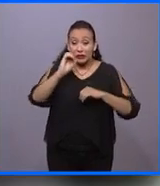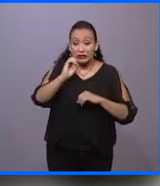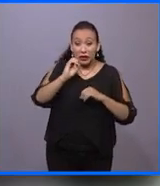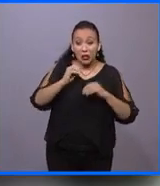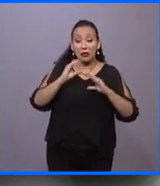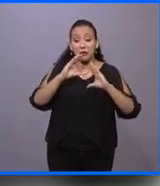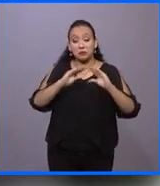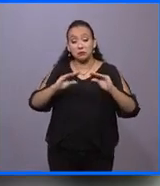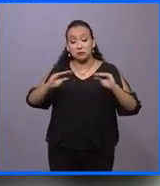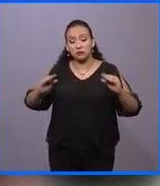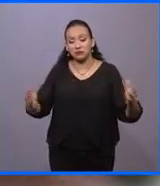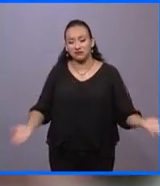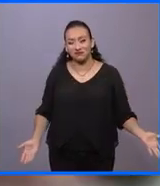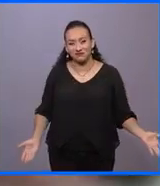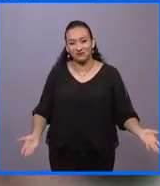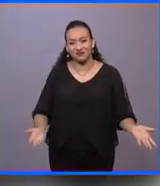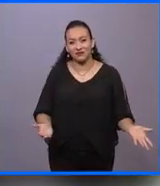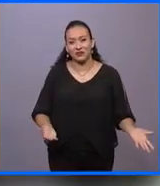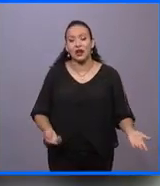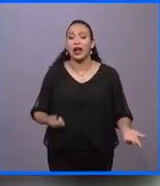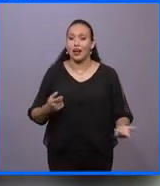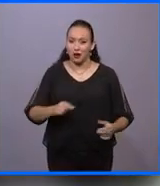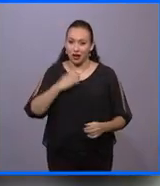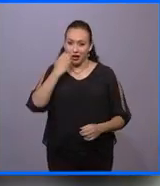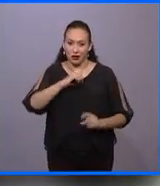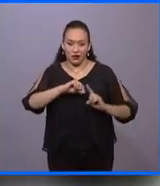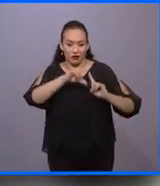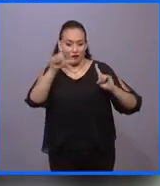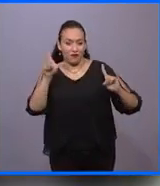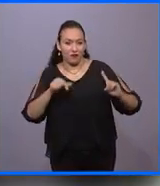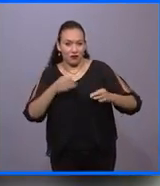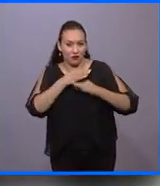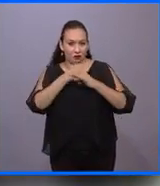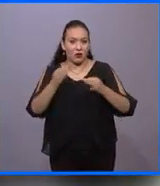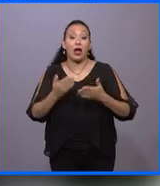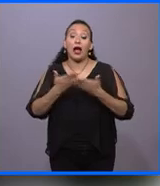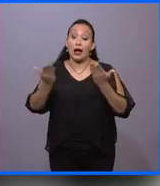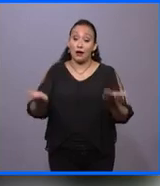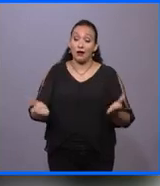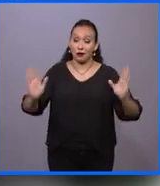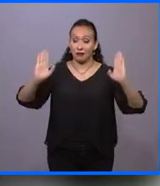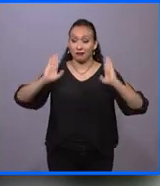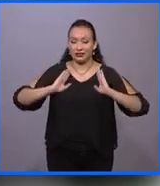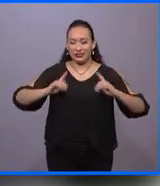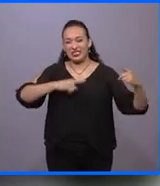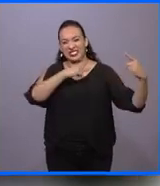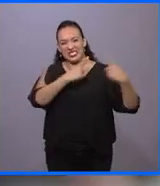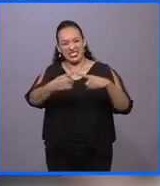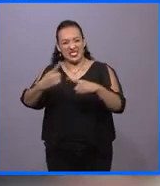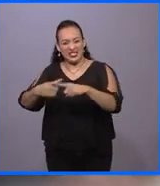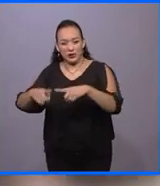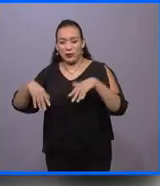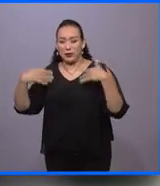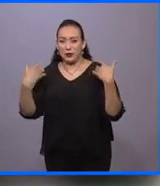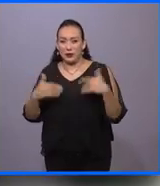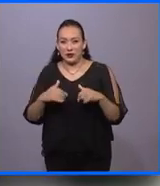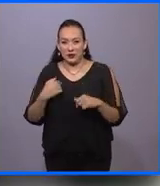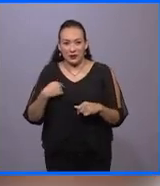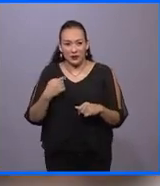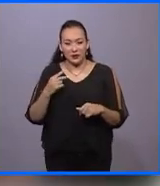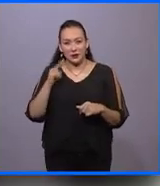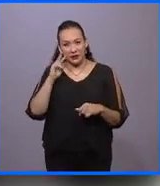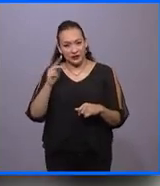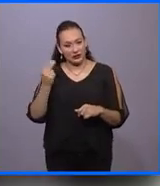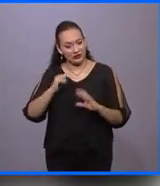pública local, en la seguridad pública federal, ahora hablando de Guardia Nacional, etcétera, y me parece que ahí es donde tendrá que venir la